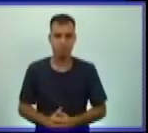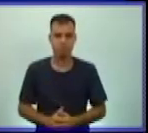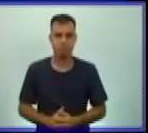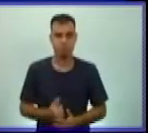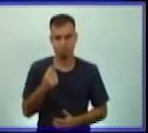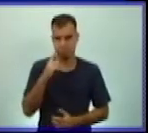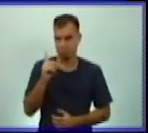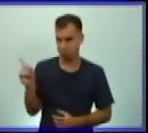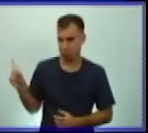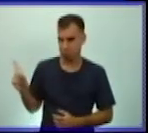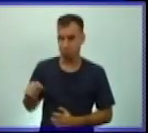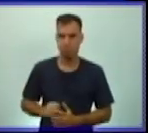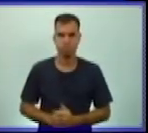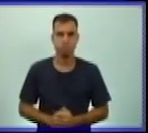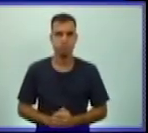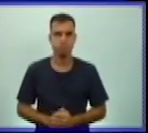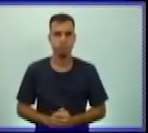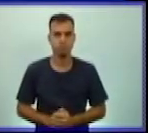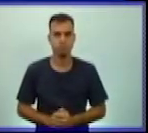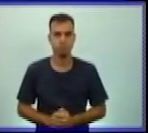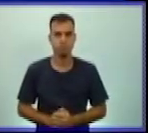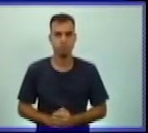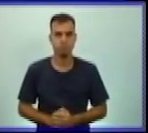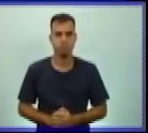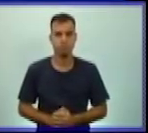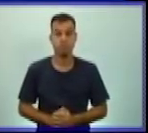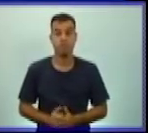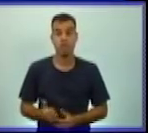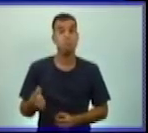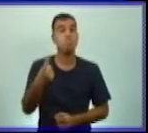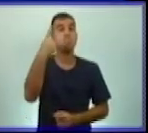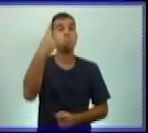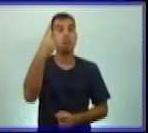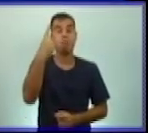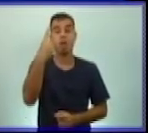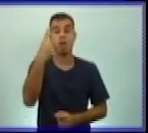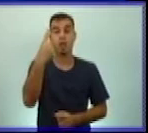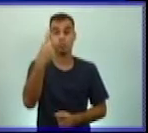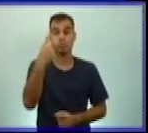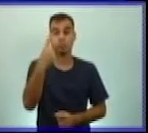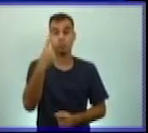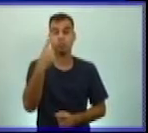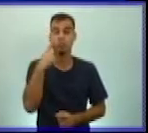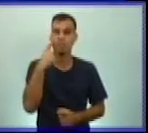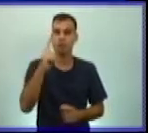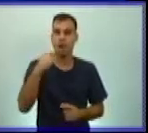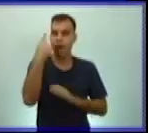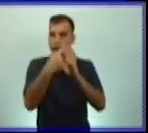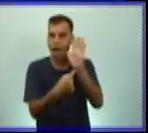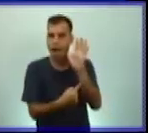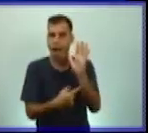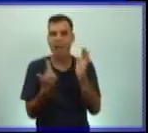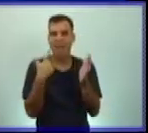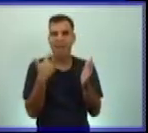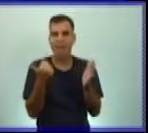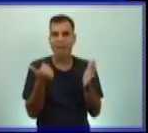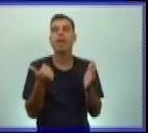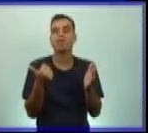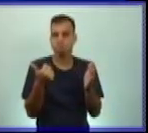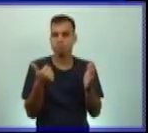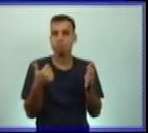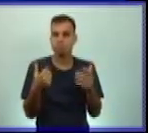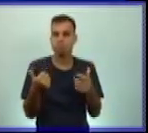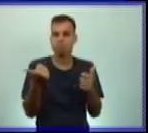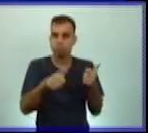Observen, ya aquí estamos hablando de la primera propiedad química del dioxígeno, que es la reacción con los metales.